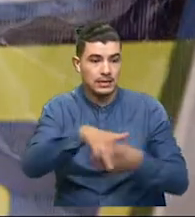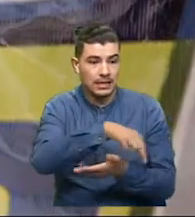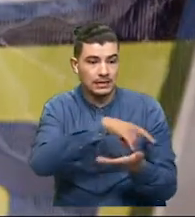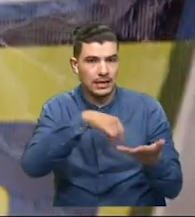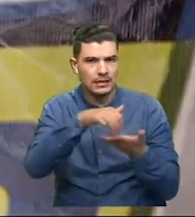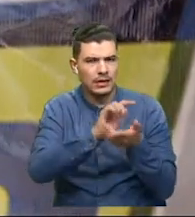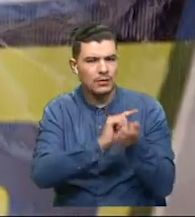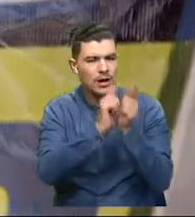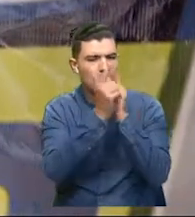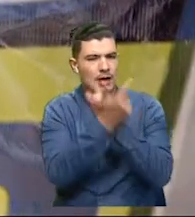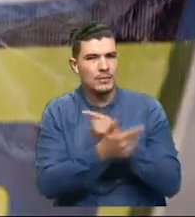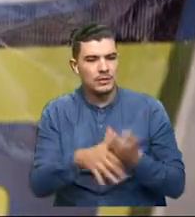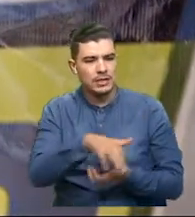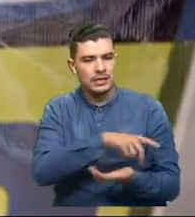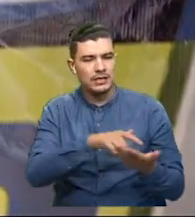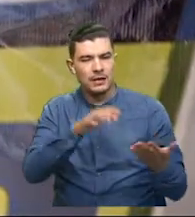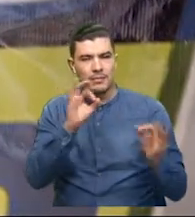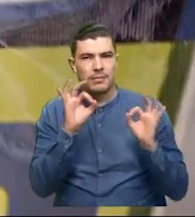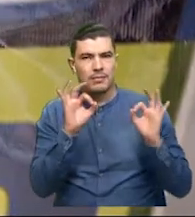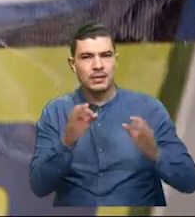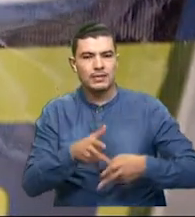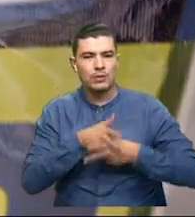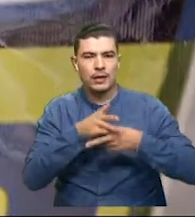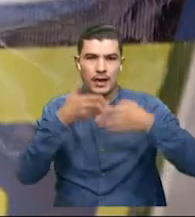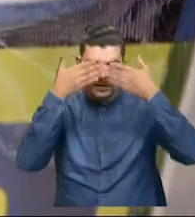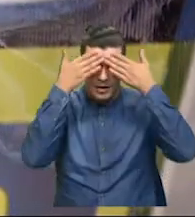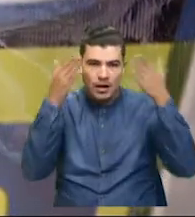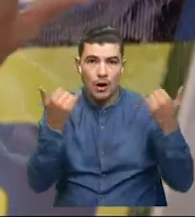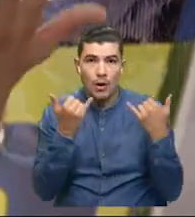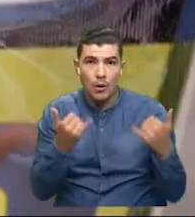esa democracia, a esa seguridad democrática que se tiene